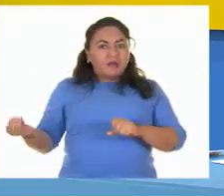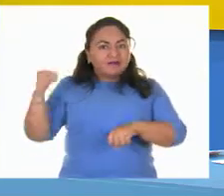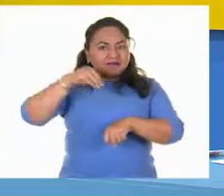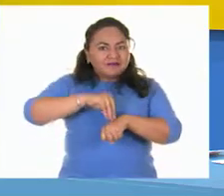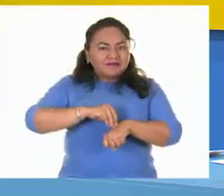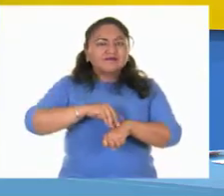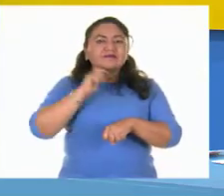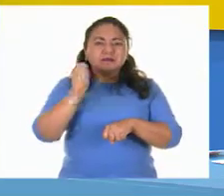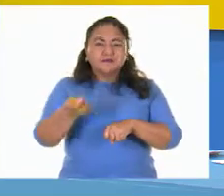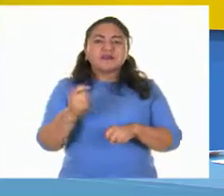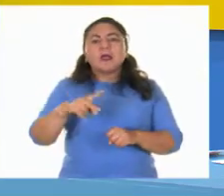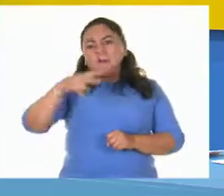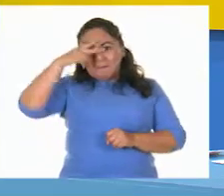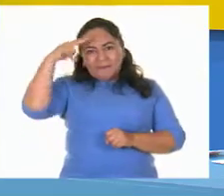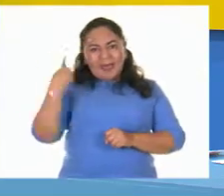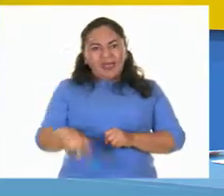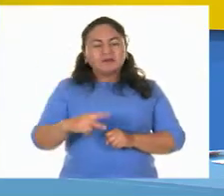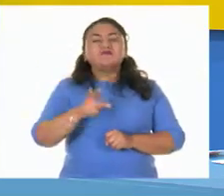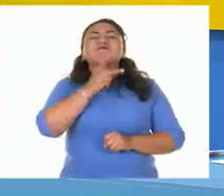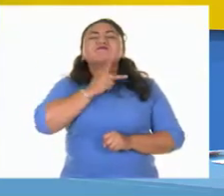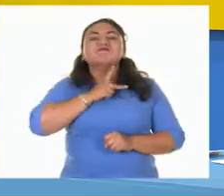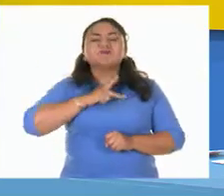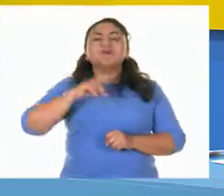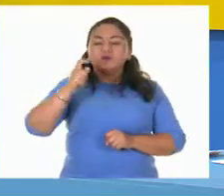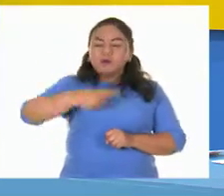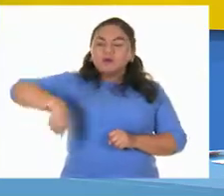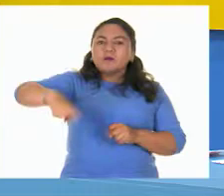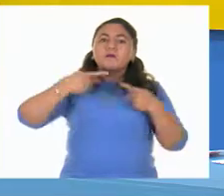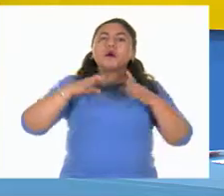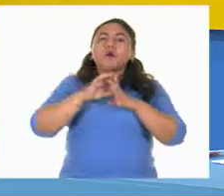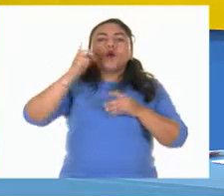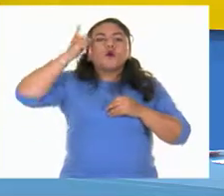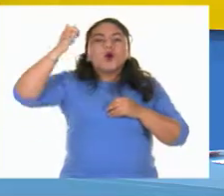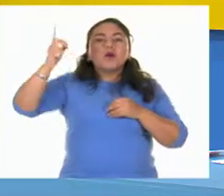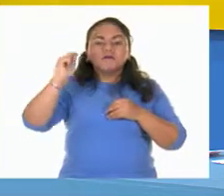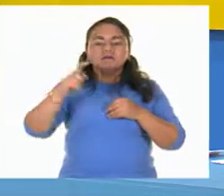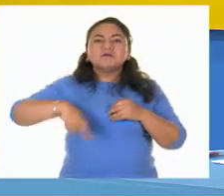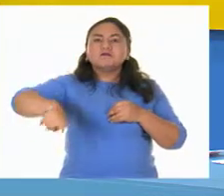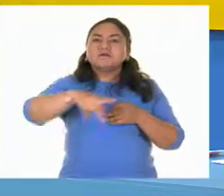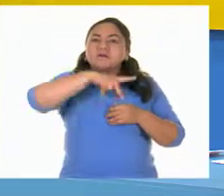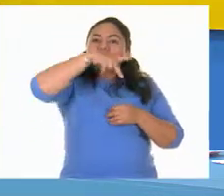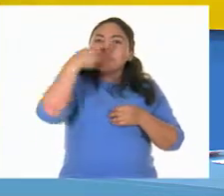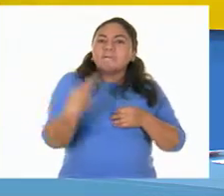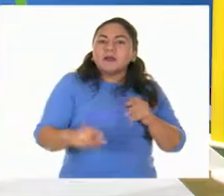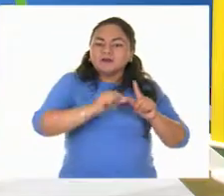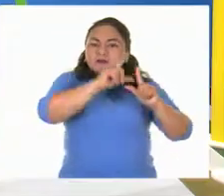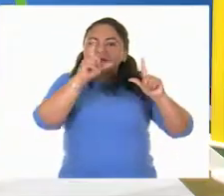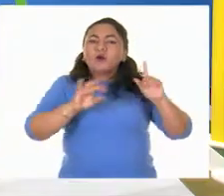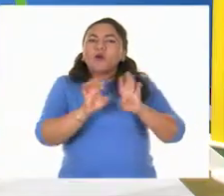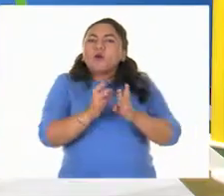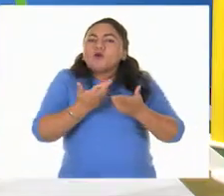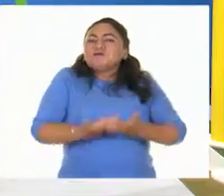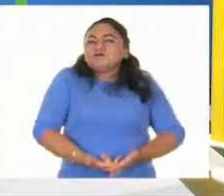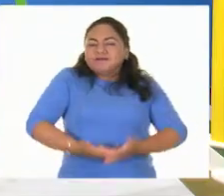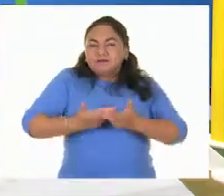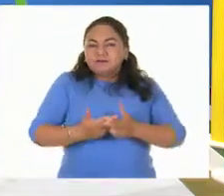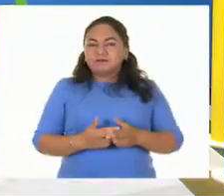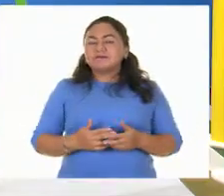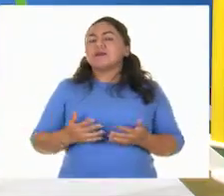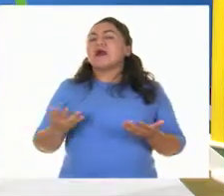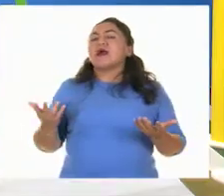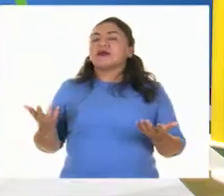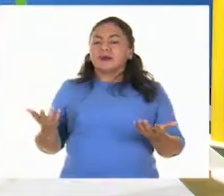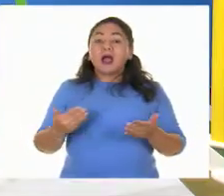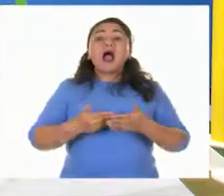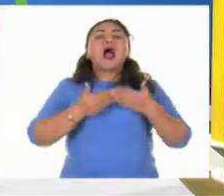mexicana de petróleos, cada mexicano se volvería un dueño parcial de la riqueza nacional. Claro,